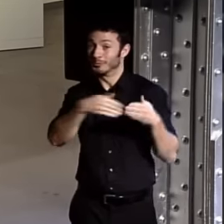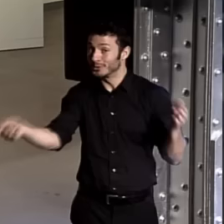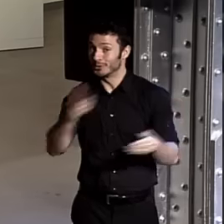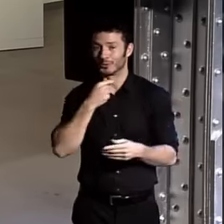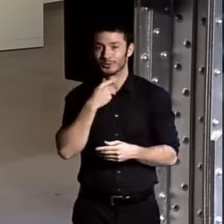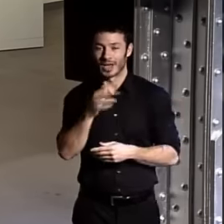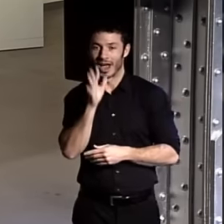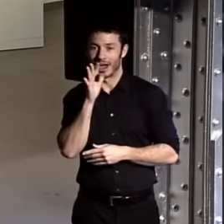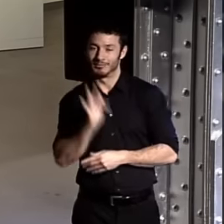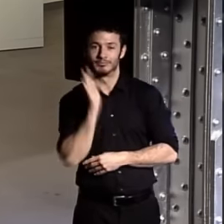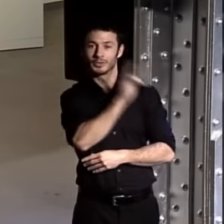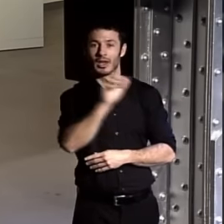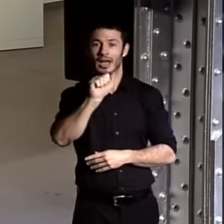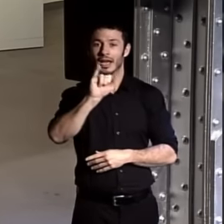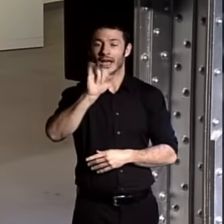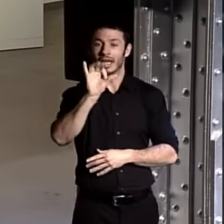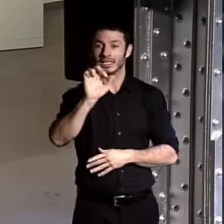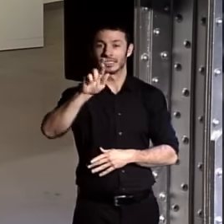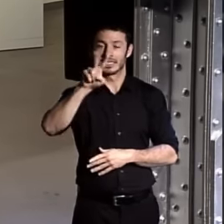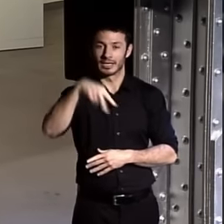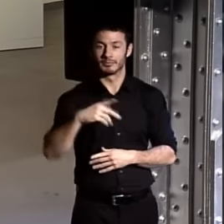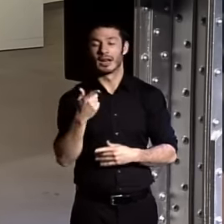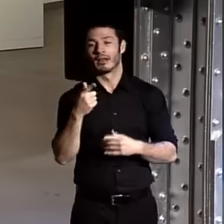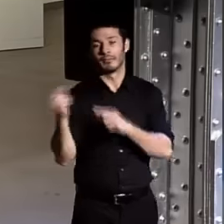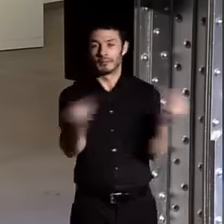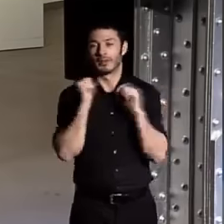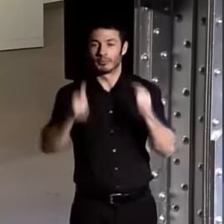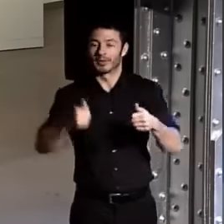cedo la palabra a sier para que empiece el coloquio Muchísimas